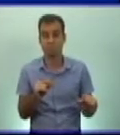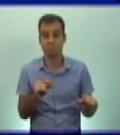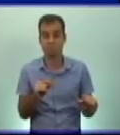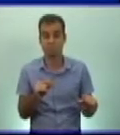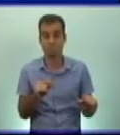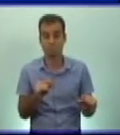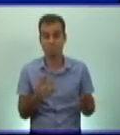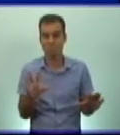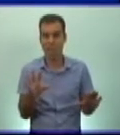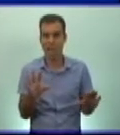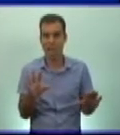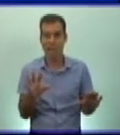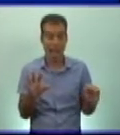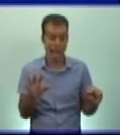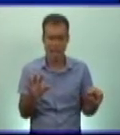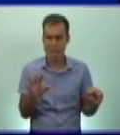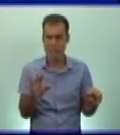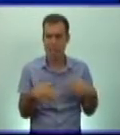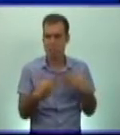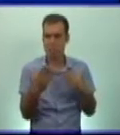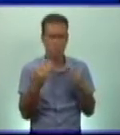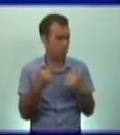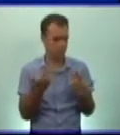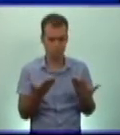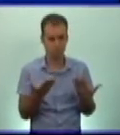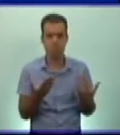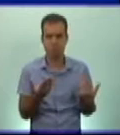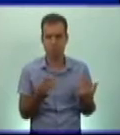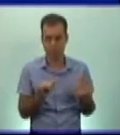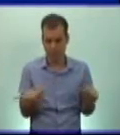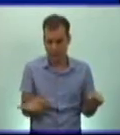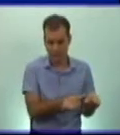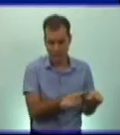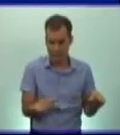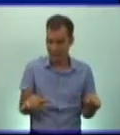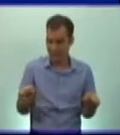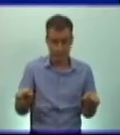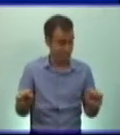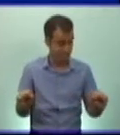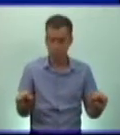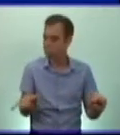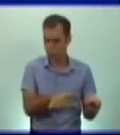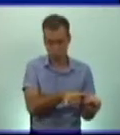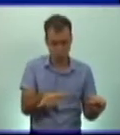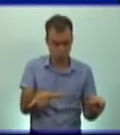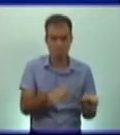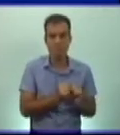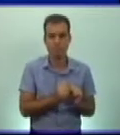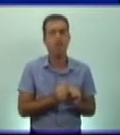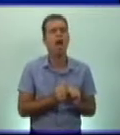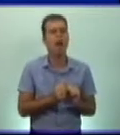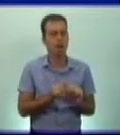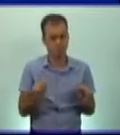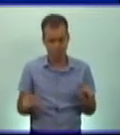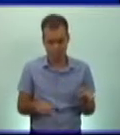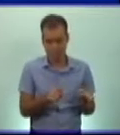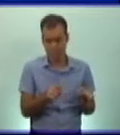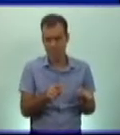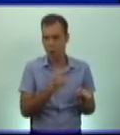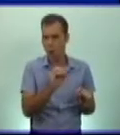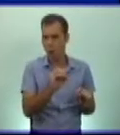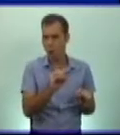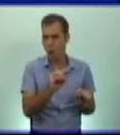con el azufre no hay problema. Tengo la misma cantidad en ambos miembros de la ecuación. Sin embargo, vamos a ver el